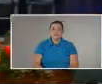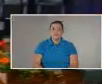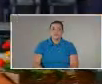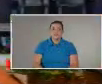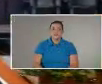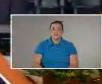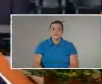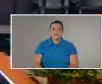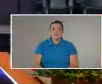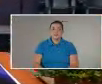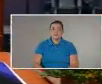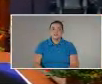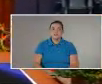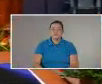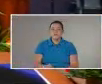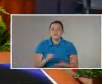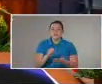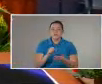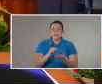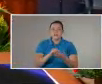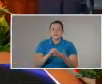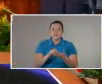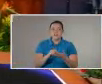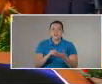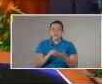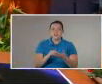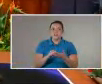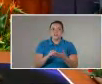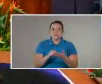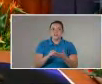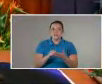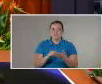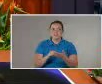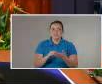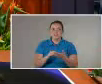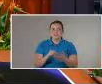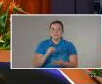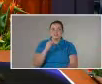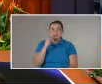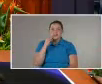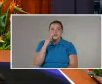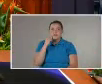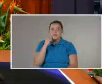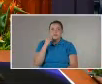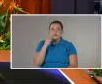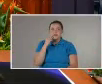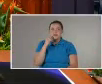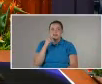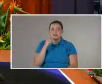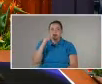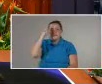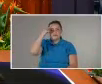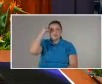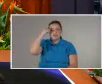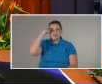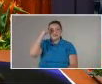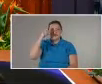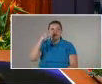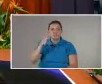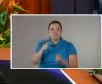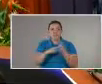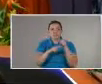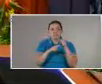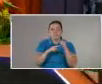Dice, lo que pasa es que su mamá se murió. Ah, todavía sigue muerta. Porque él pensaba que era una situación que cambiaba, ¿no?